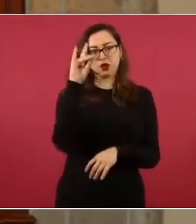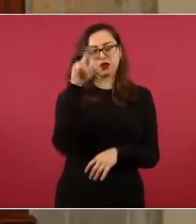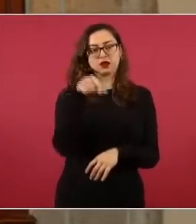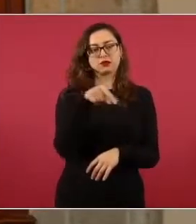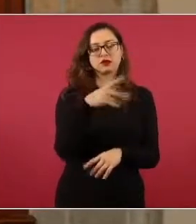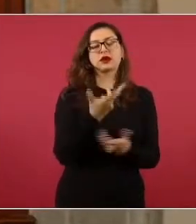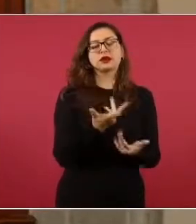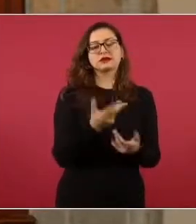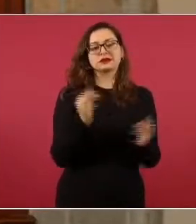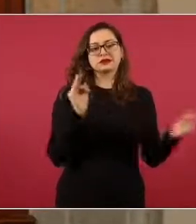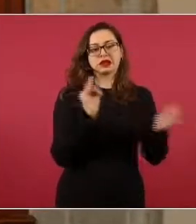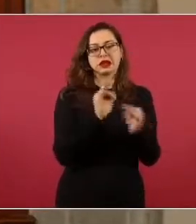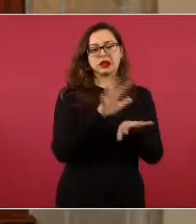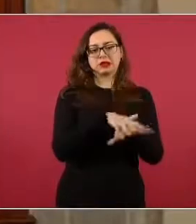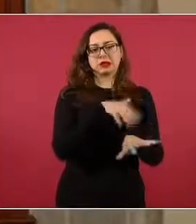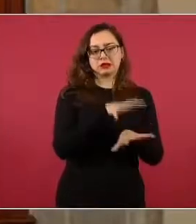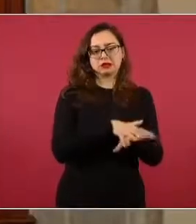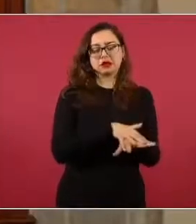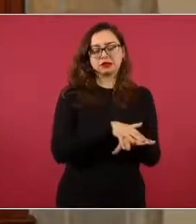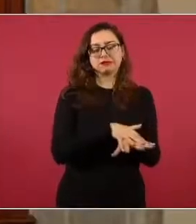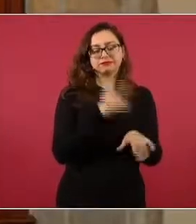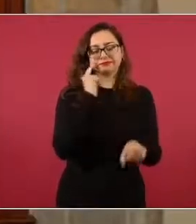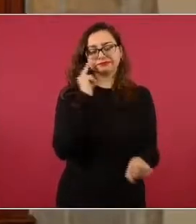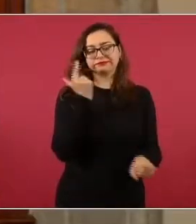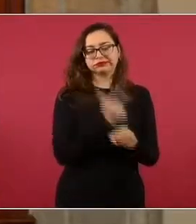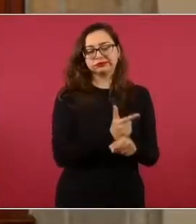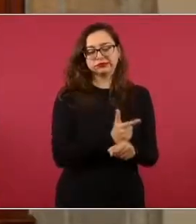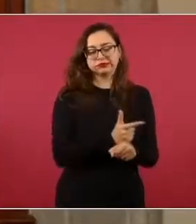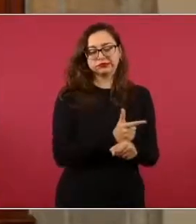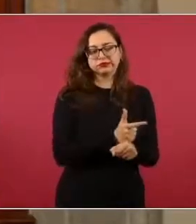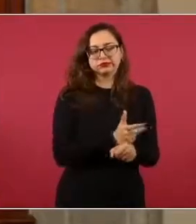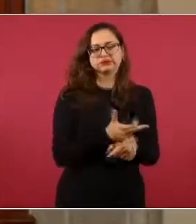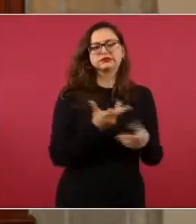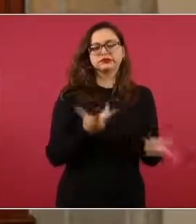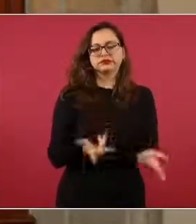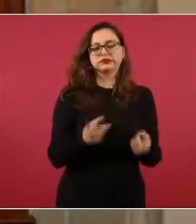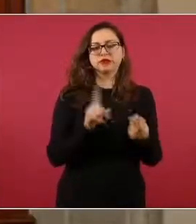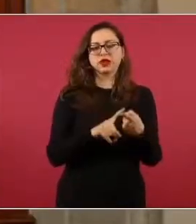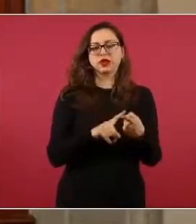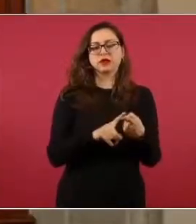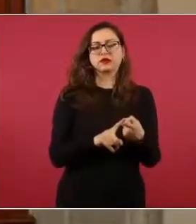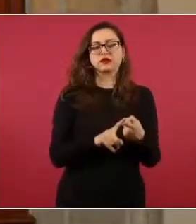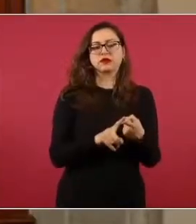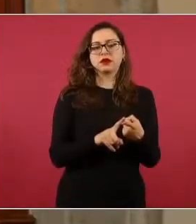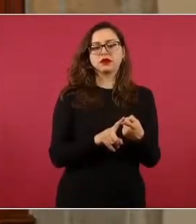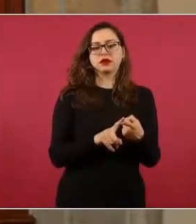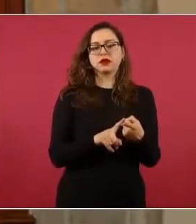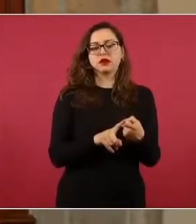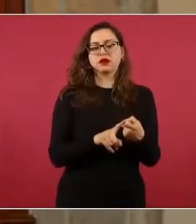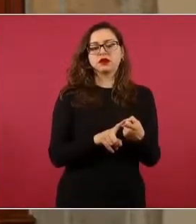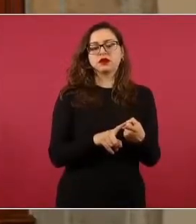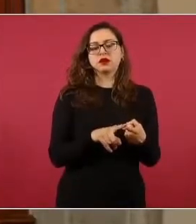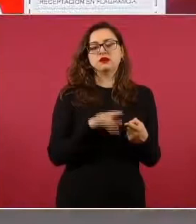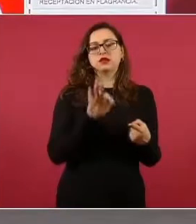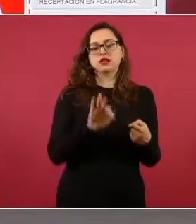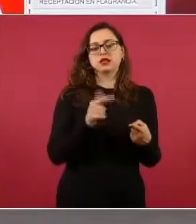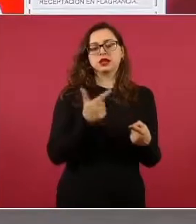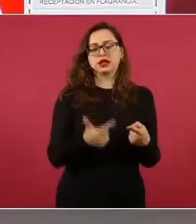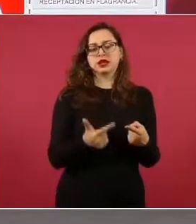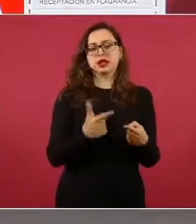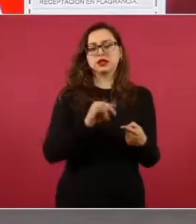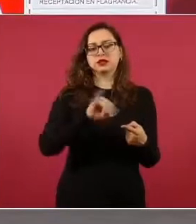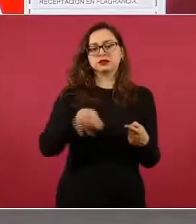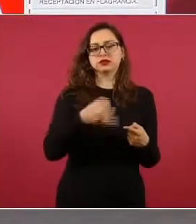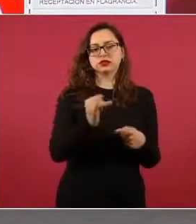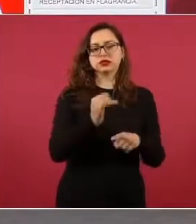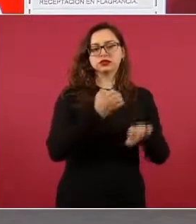Tlalpan. A partir del trabajo coordinado entre la Fiscalía General de Justicia del Estado de México,